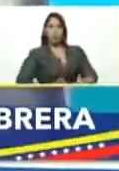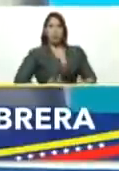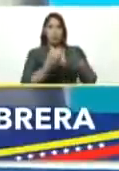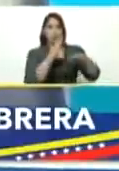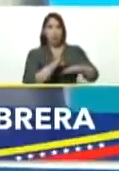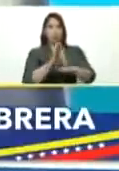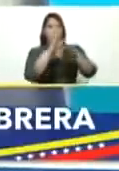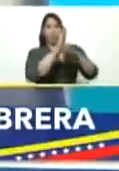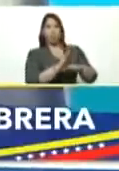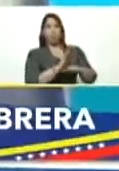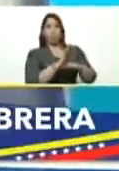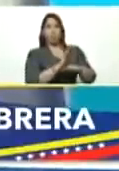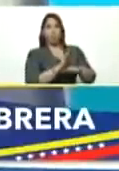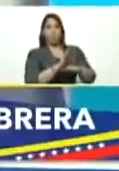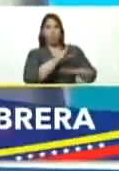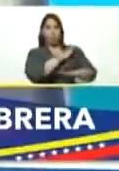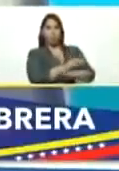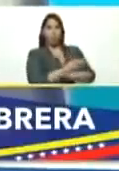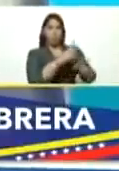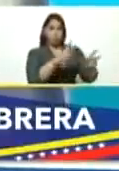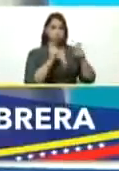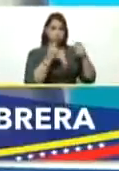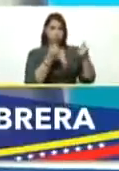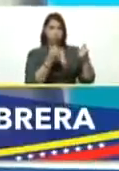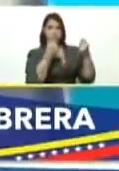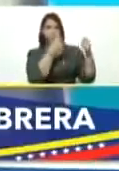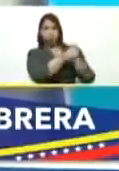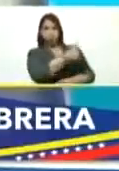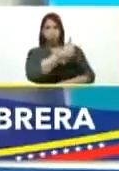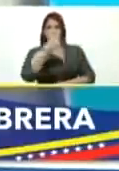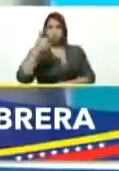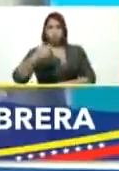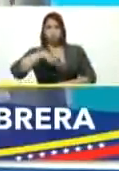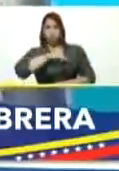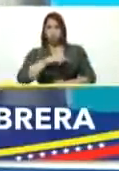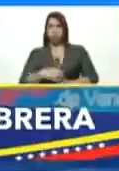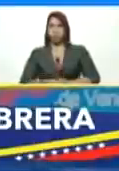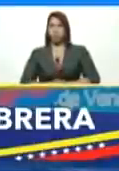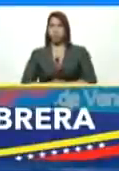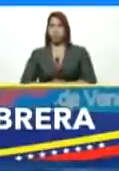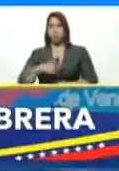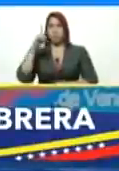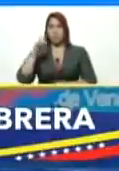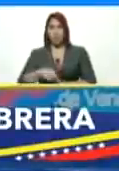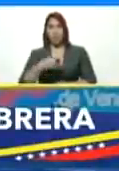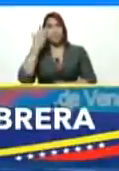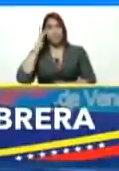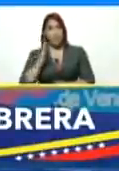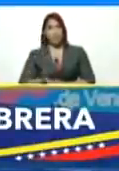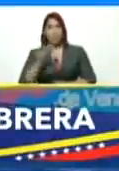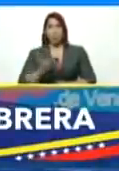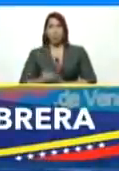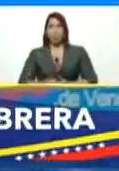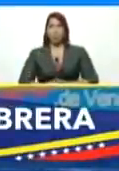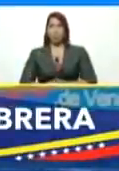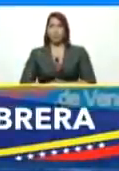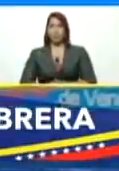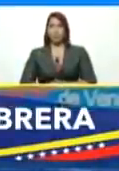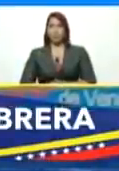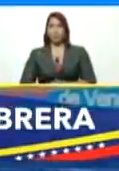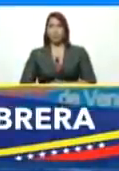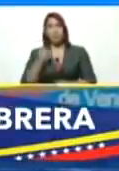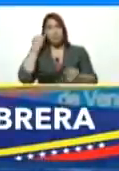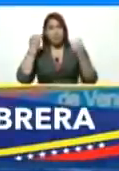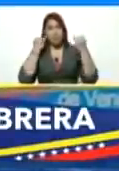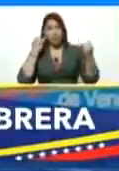protección al poder adquisitivo de cada uno del grosor y también me parece muy importante esta